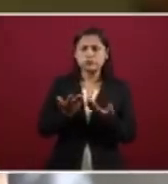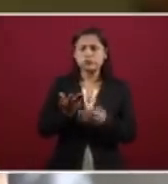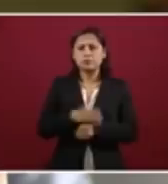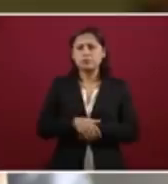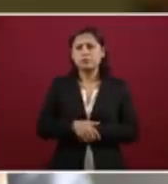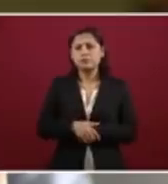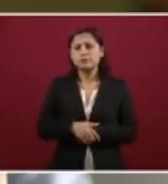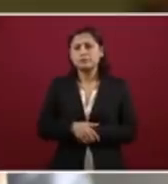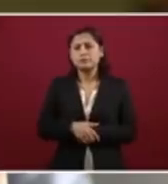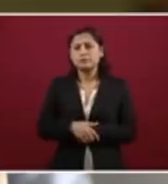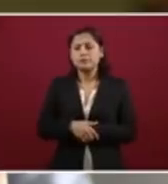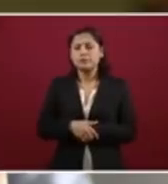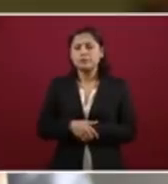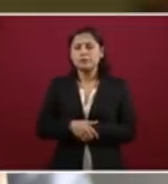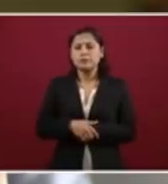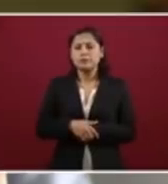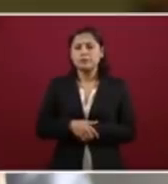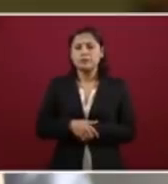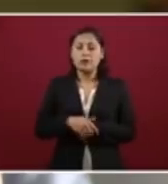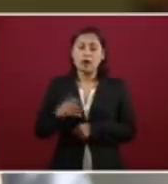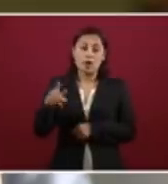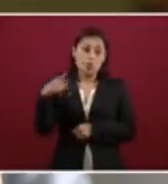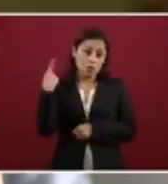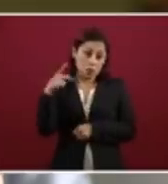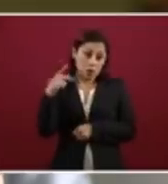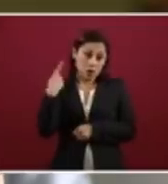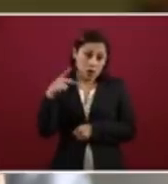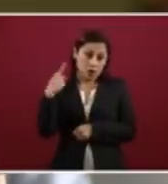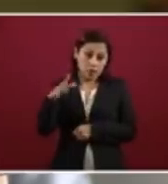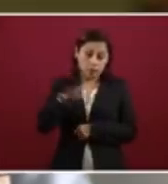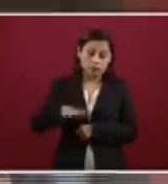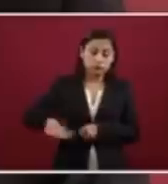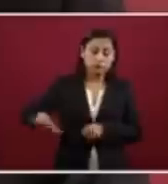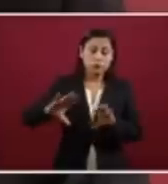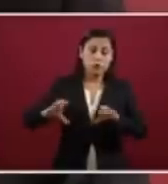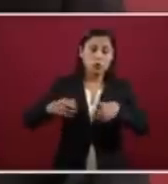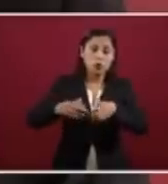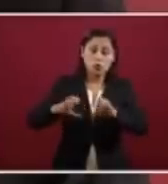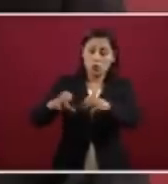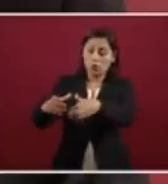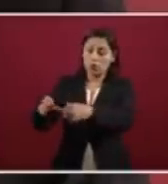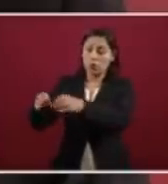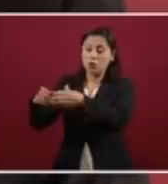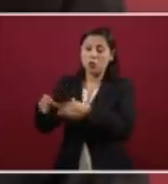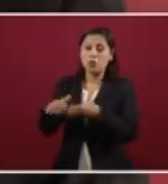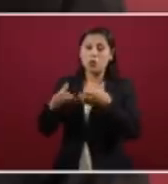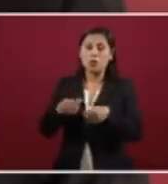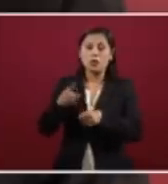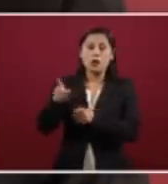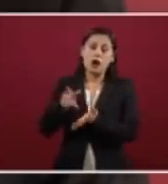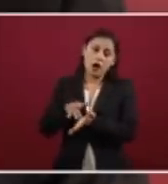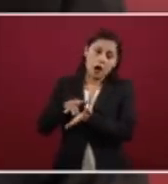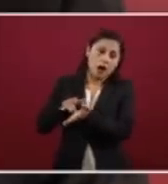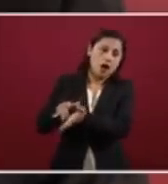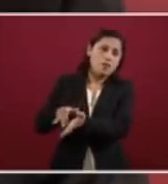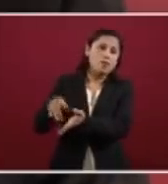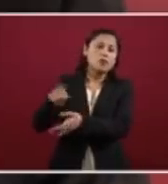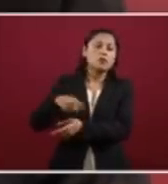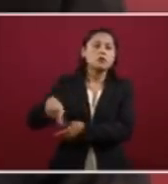en las comunidades, digamos, poblanas, donde pobladores apoyan a presuntos guachicoleros, y